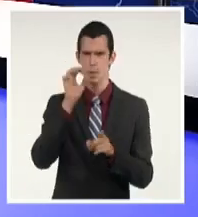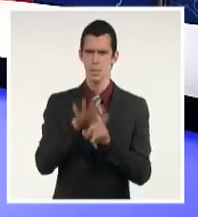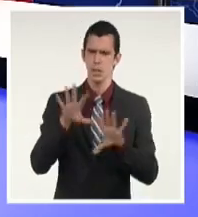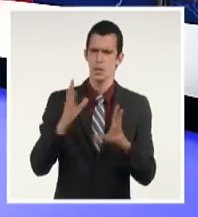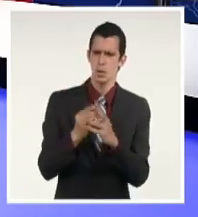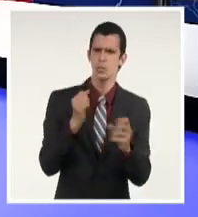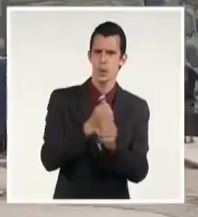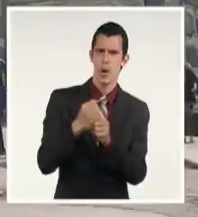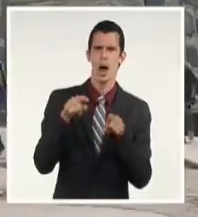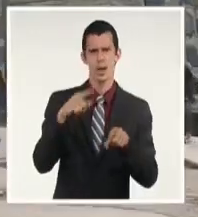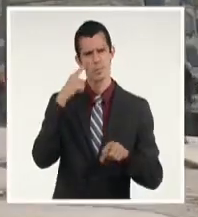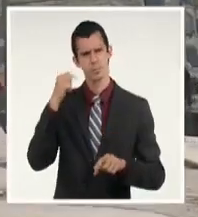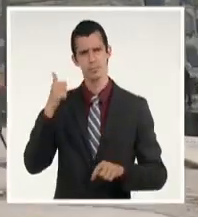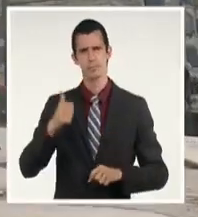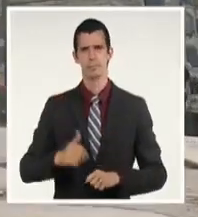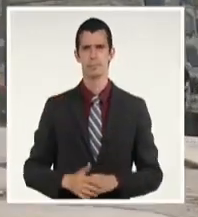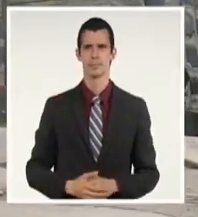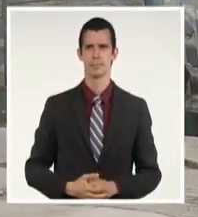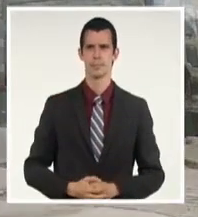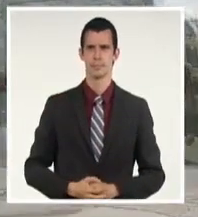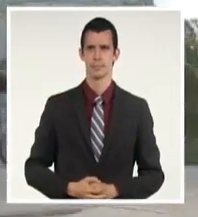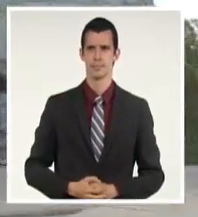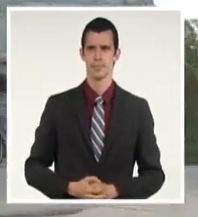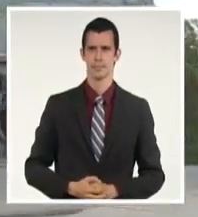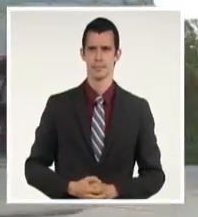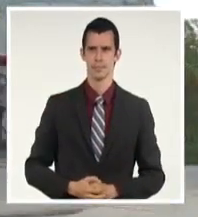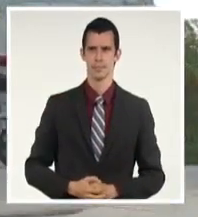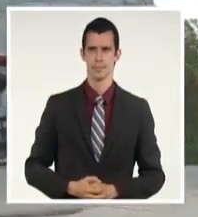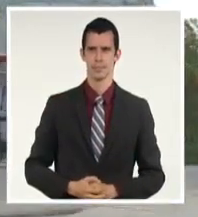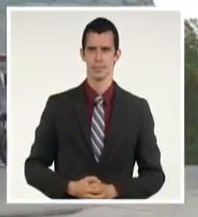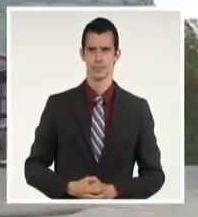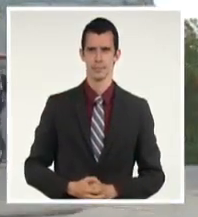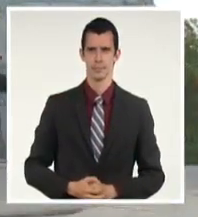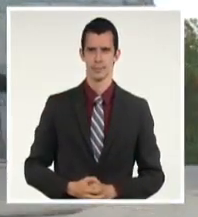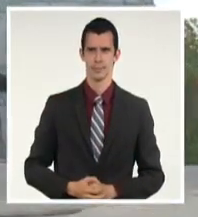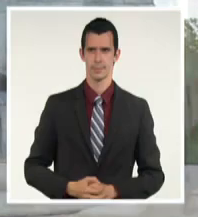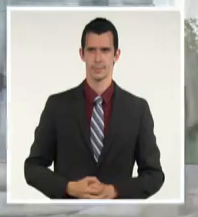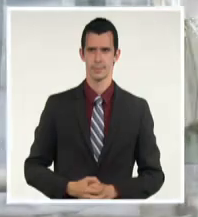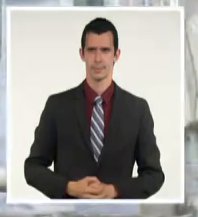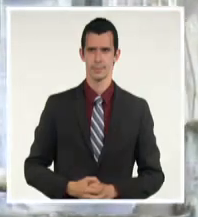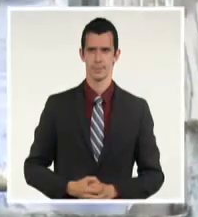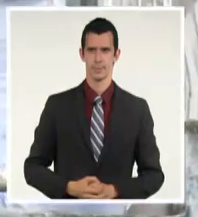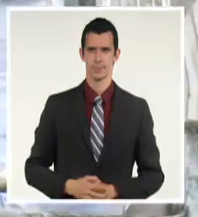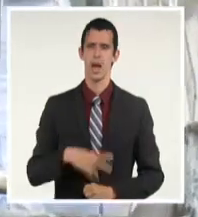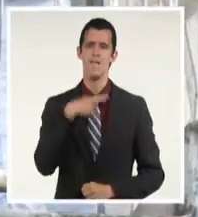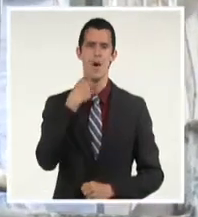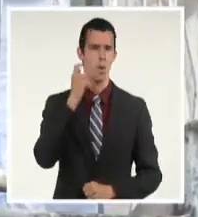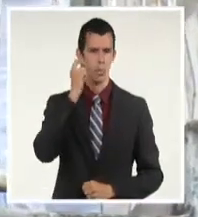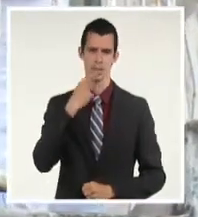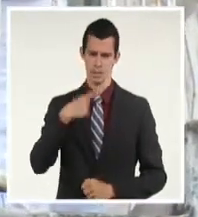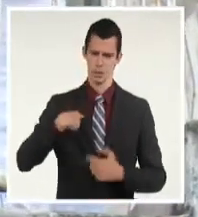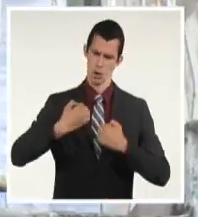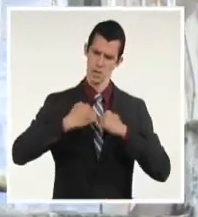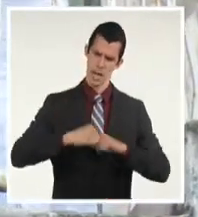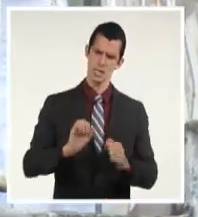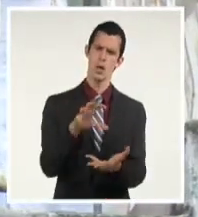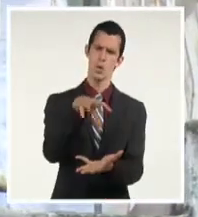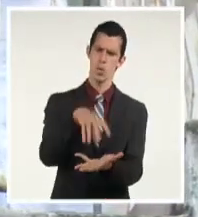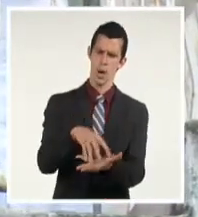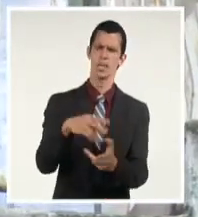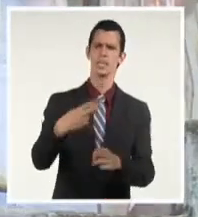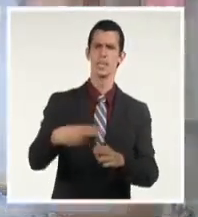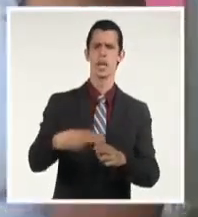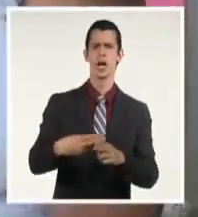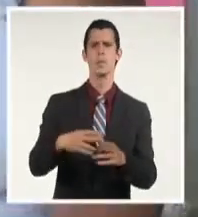Este es su testimonio. Soy de La Guinera. Yo me enorgullezco y digo soy de La Guinera.